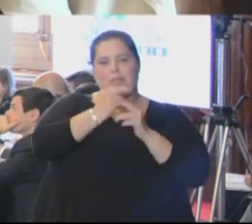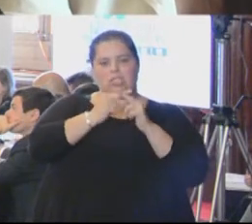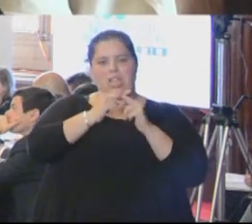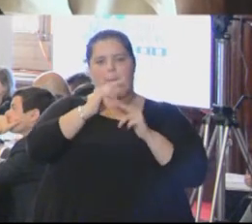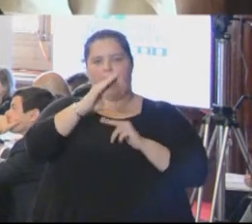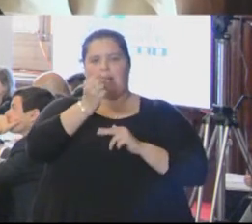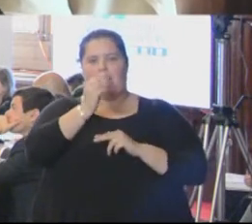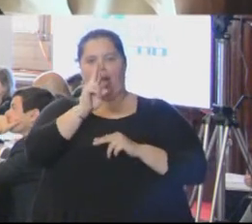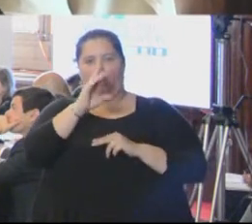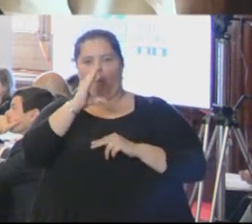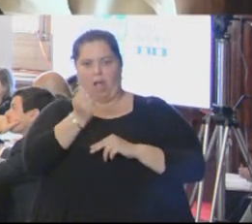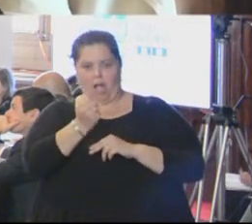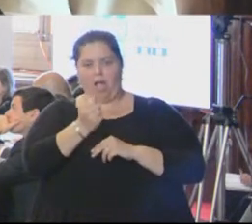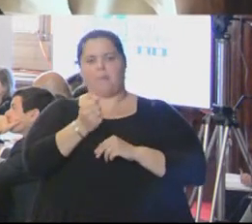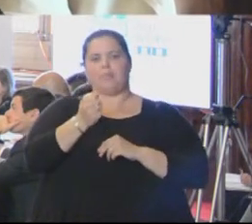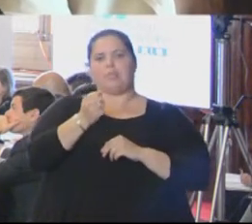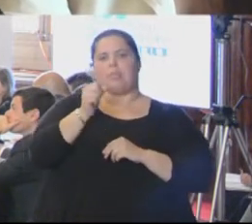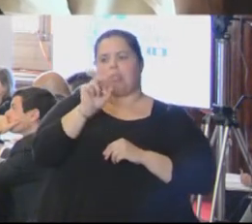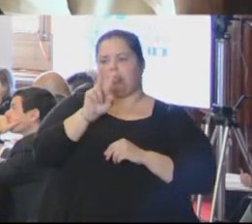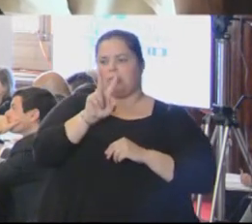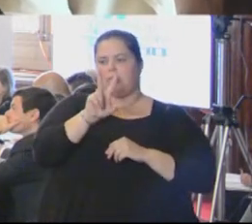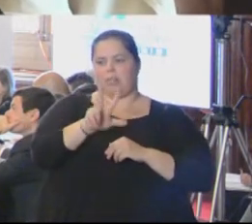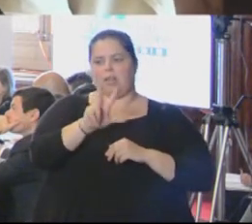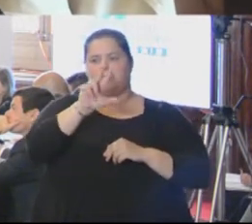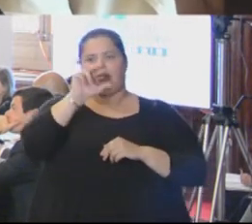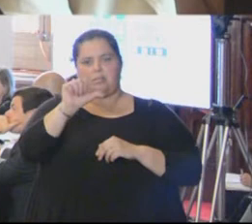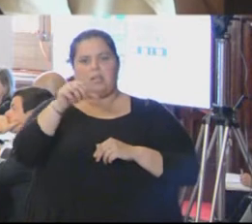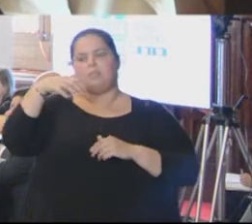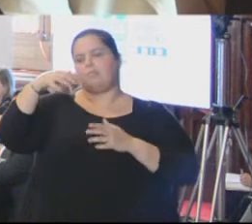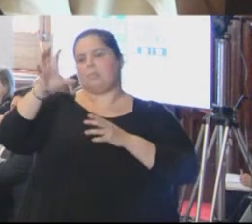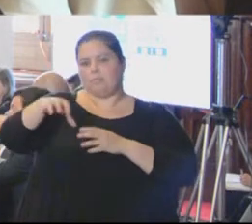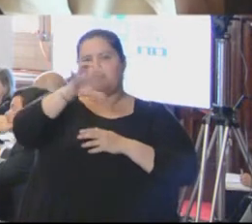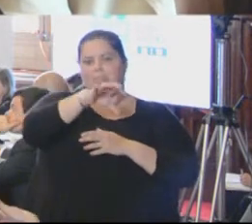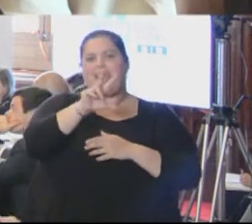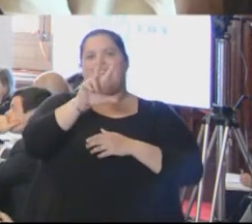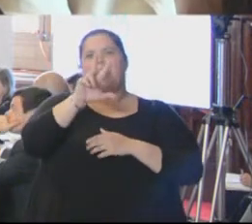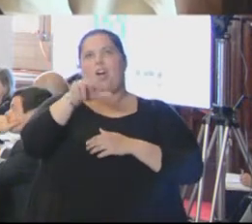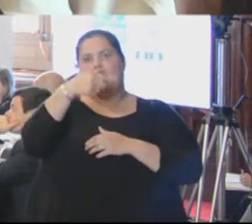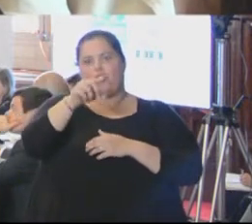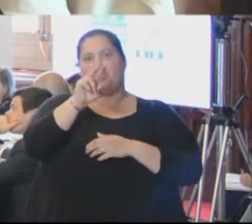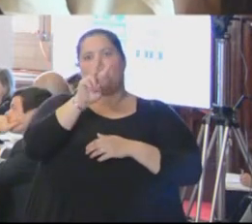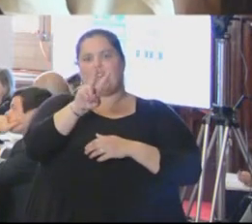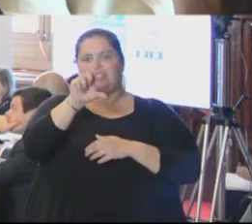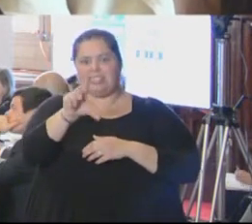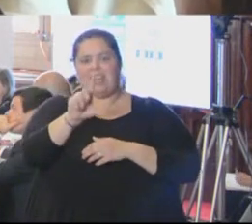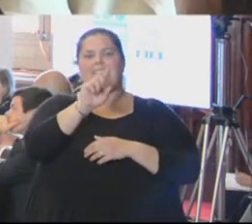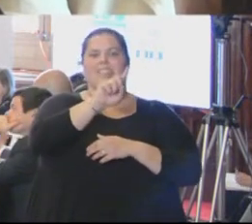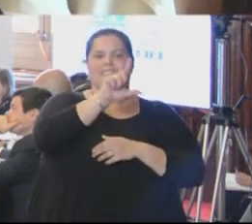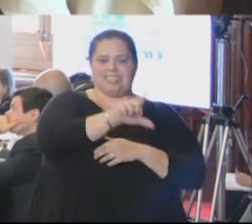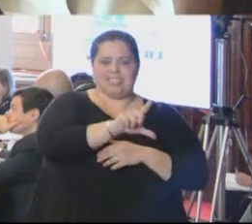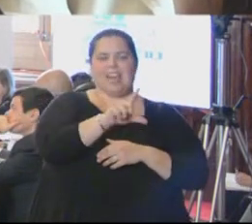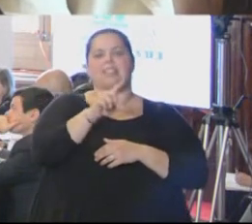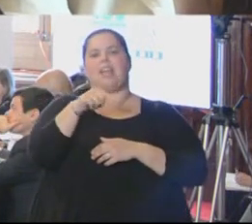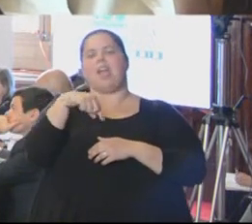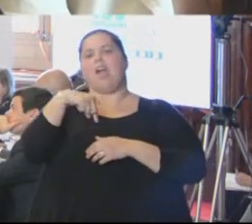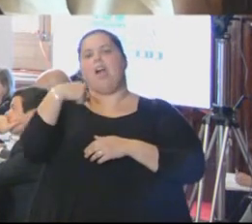69 homicidios, en Antioquia con 36, en Nariño con 27, en el Valle del Cauca con 17, en Córdoba con